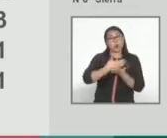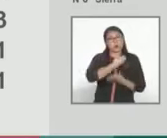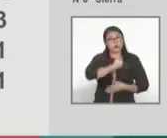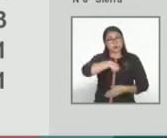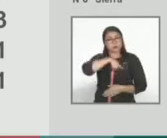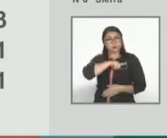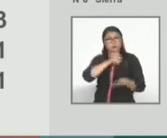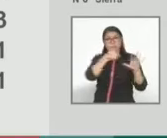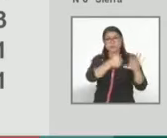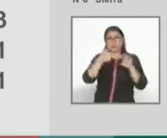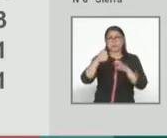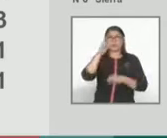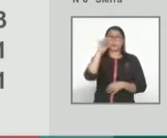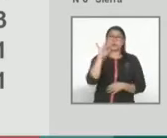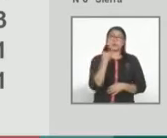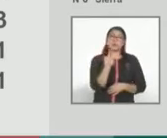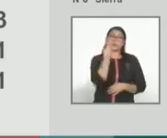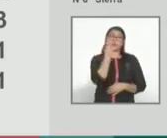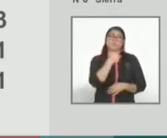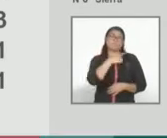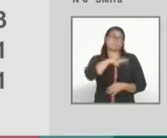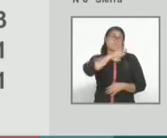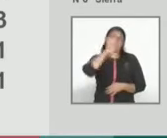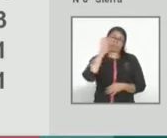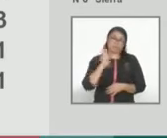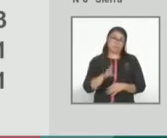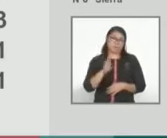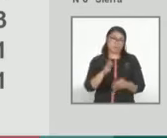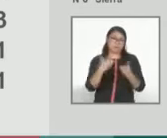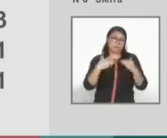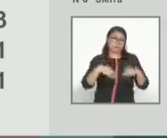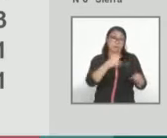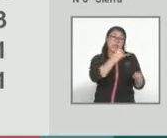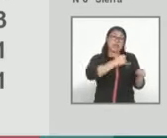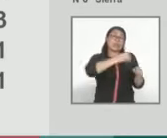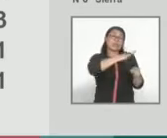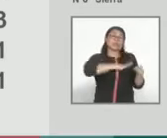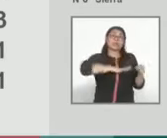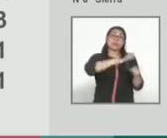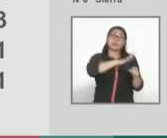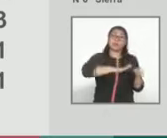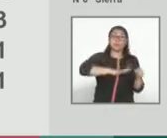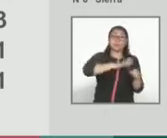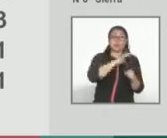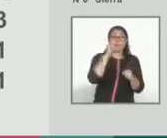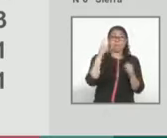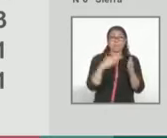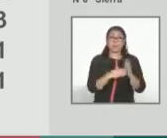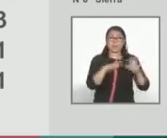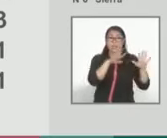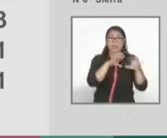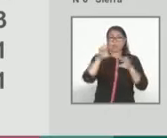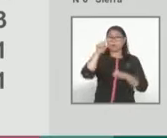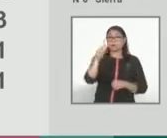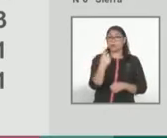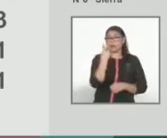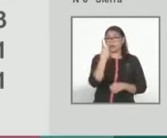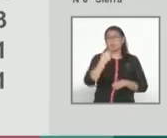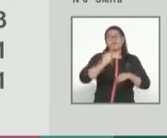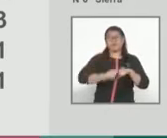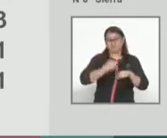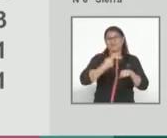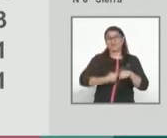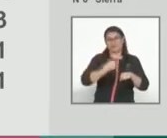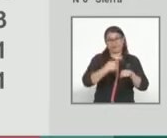y 651 defunciones. Jurisdicción sanitaria número 2, Istmo, 1.522 casos